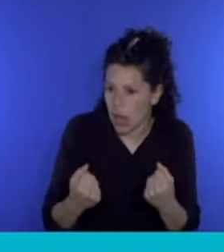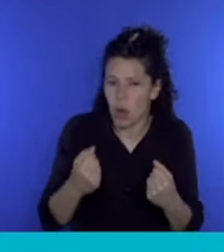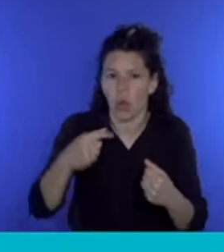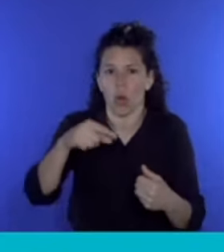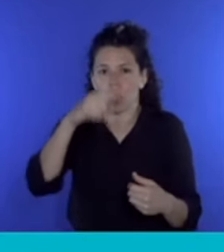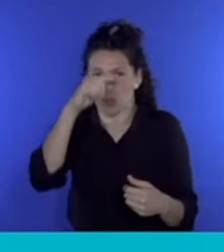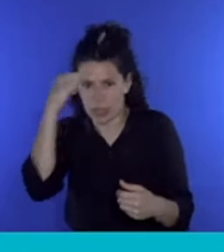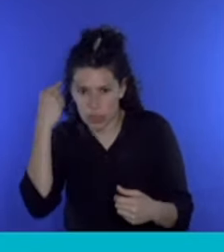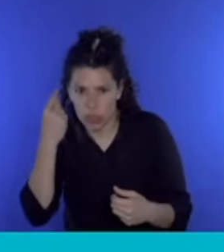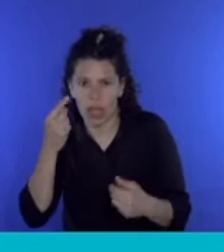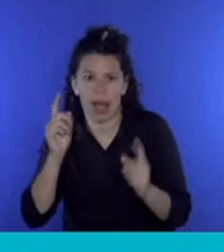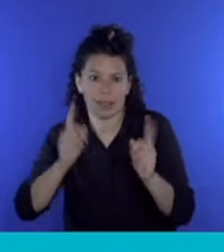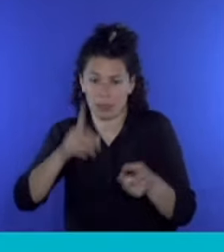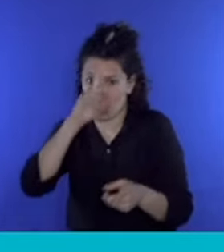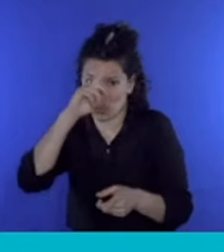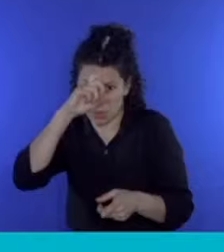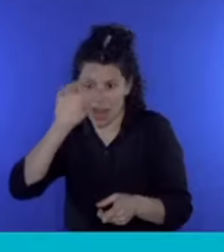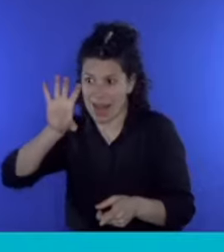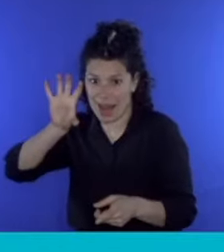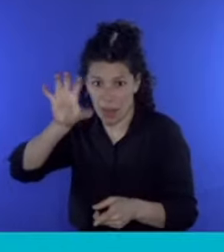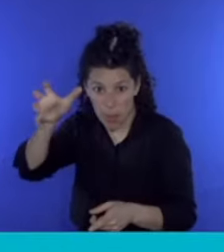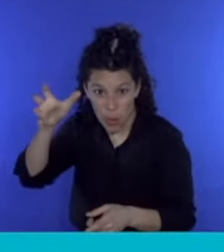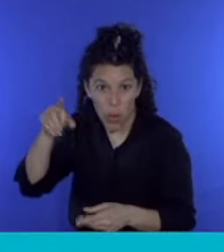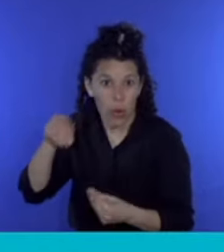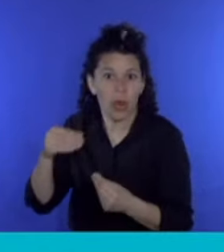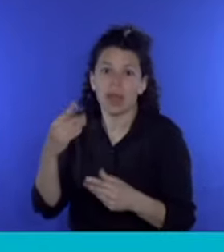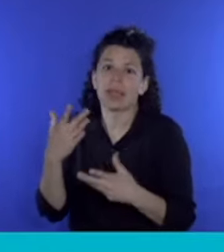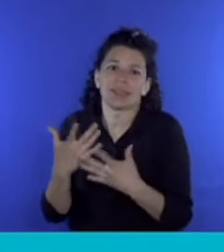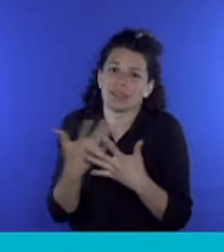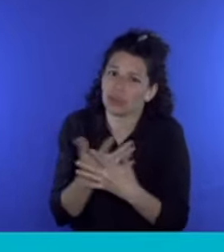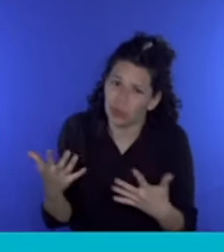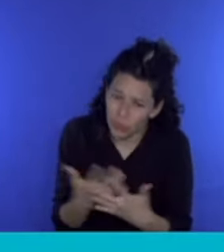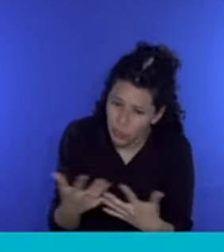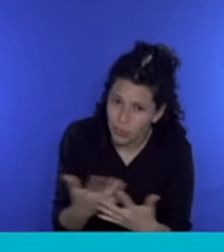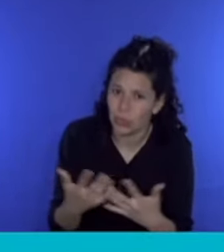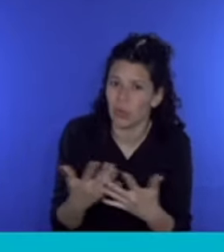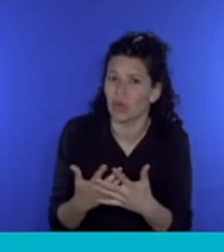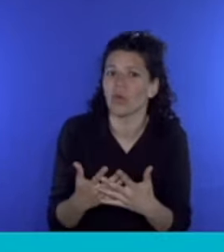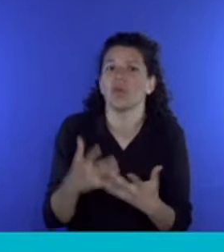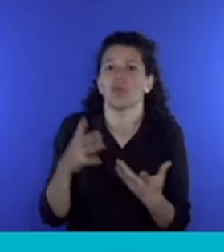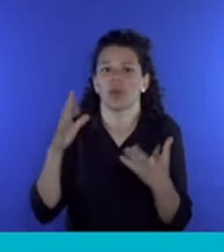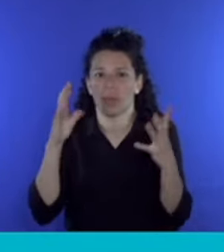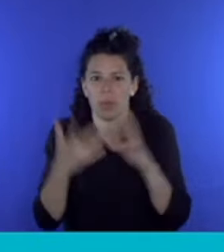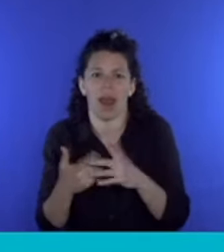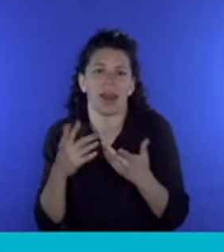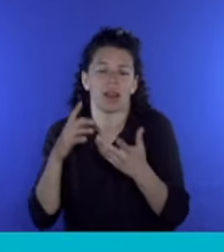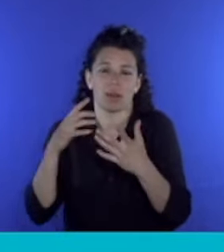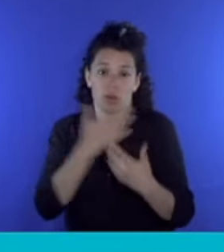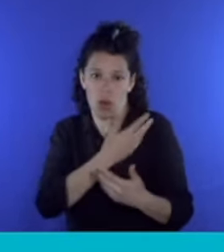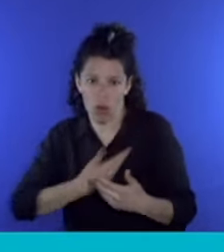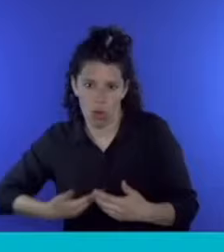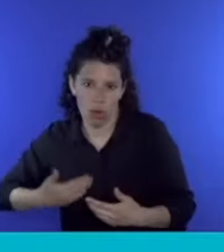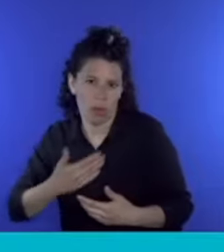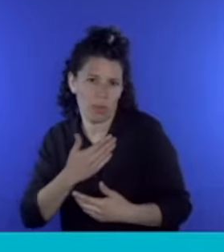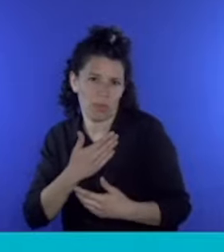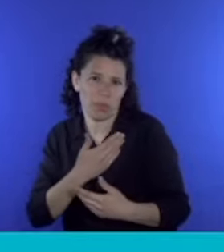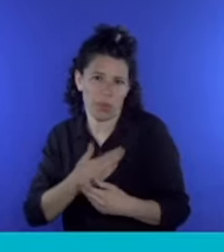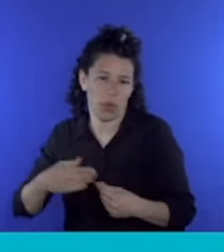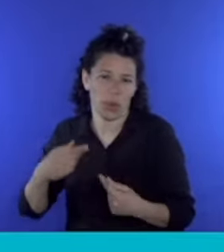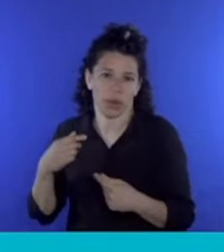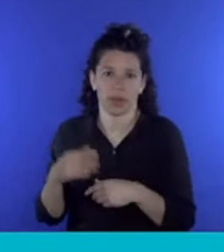vez los hospitales en la provincia vienen siendo muy castigados sistemáticamente por todos los gobiernos ahora la